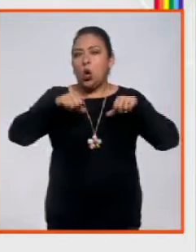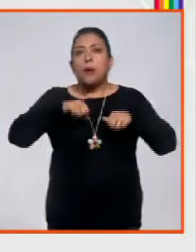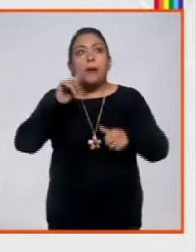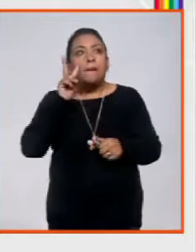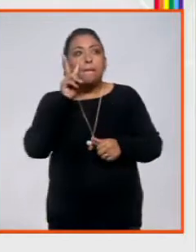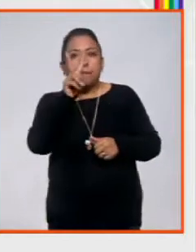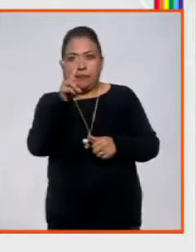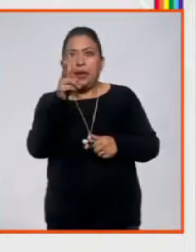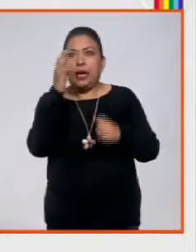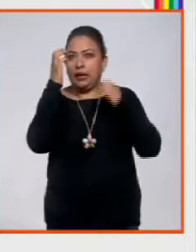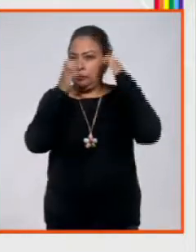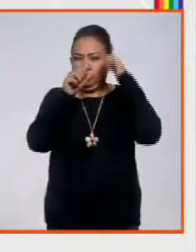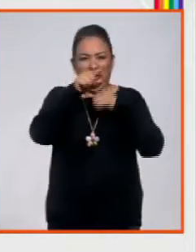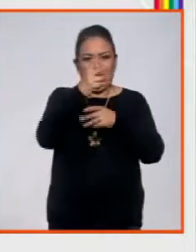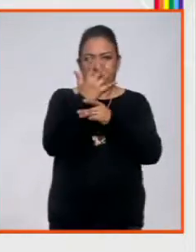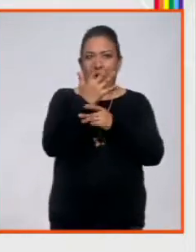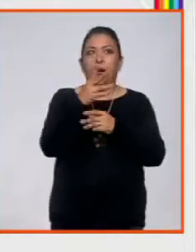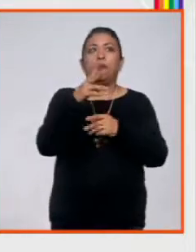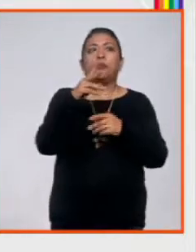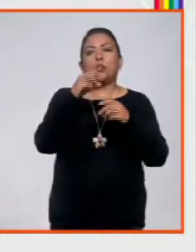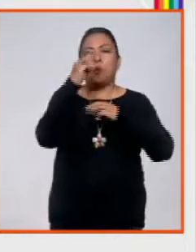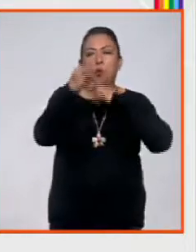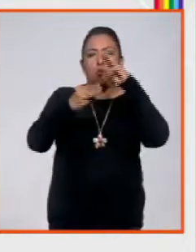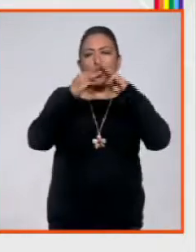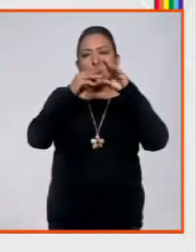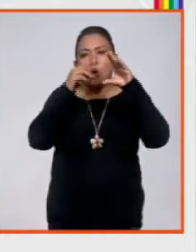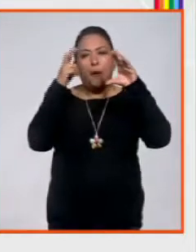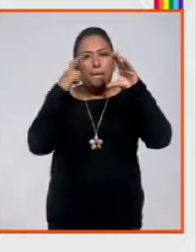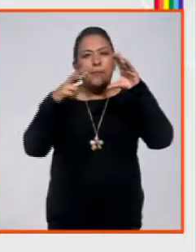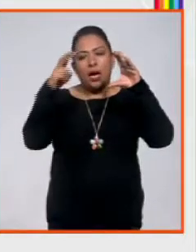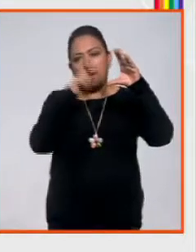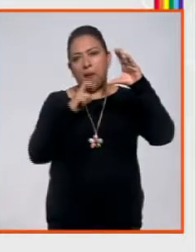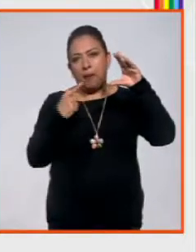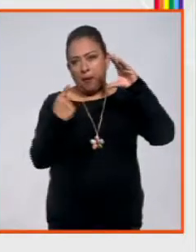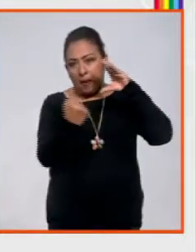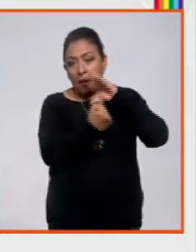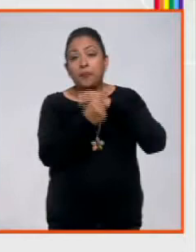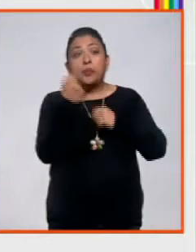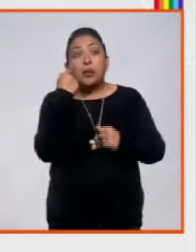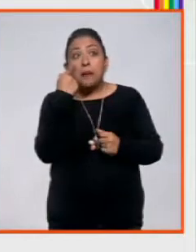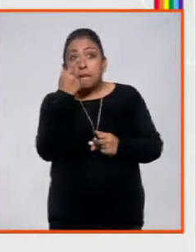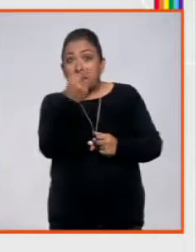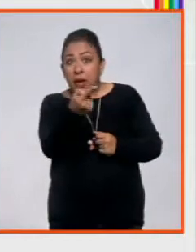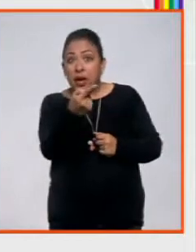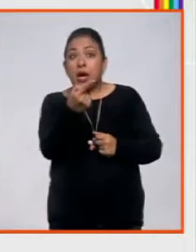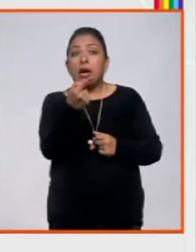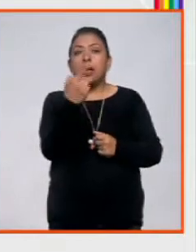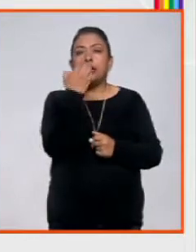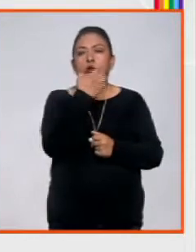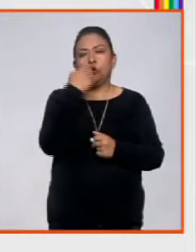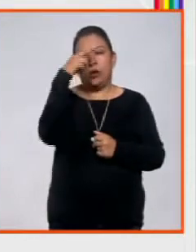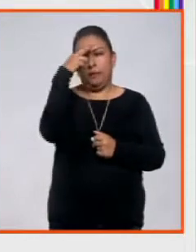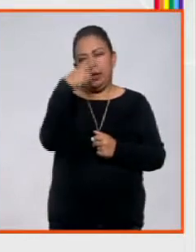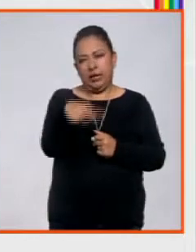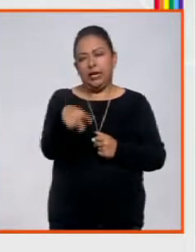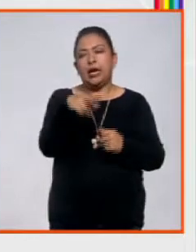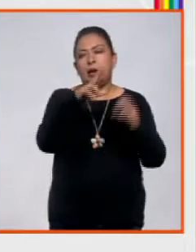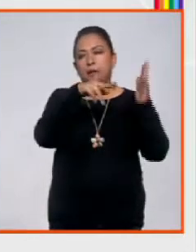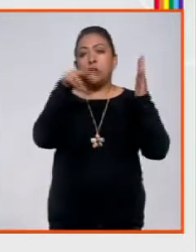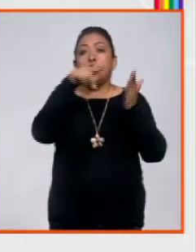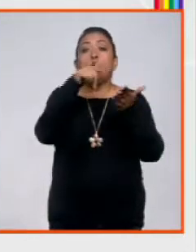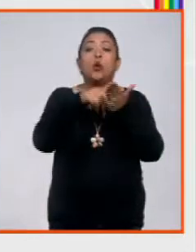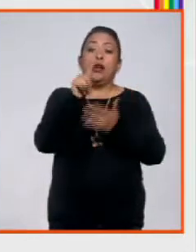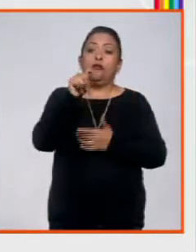exposición al que se refiere a edgardo bermejo que viajó por todo el mundo y al ver ese la escuela mexicana de pintura en tokio